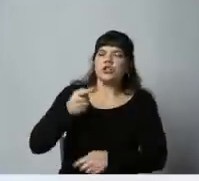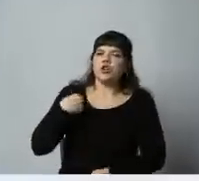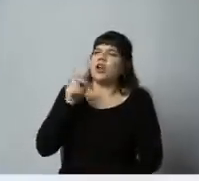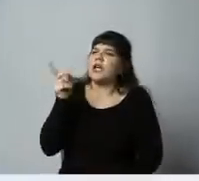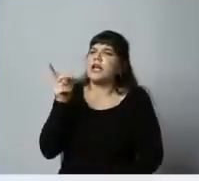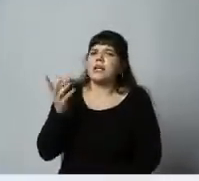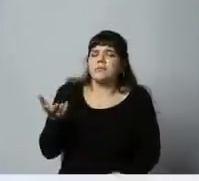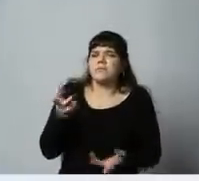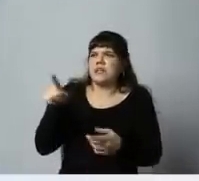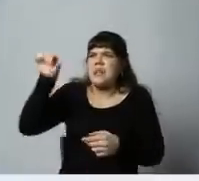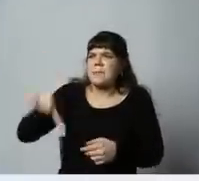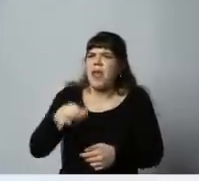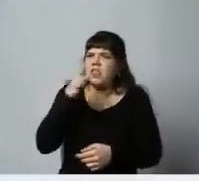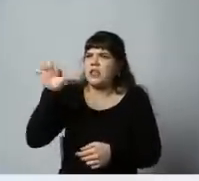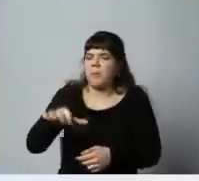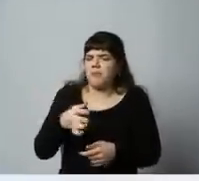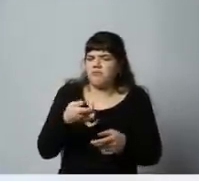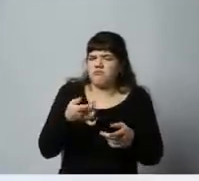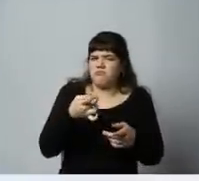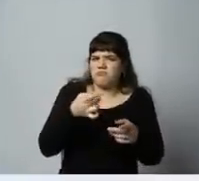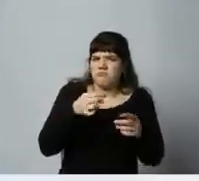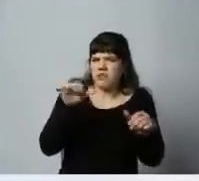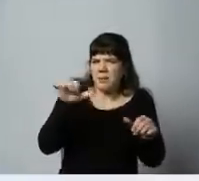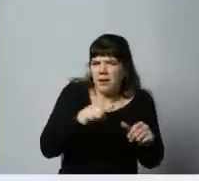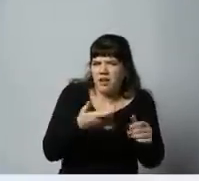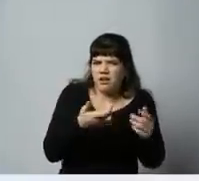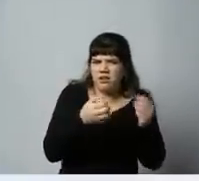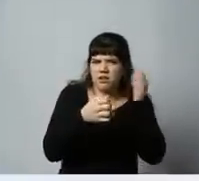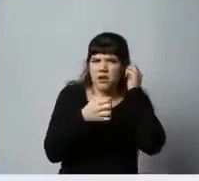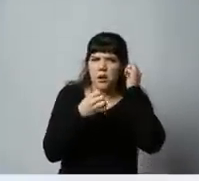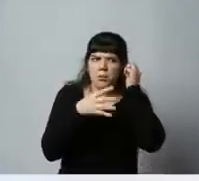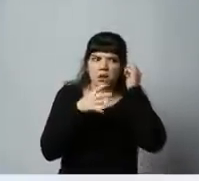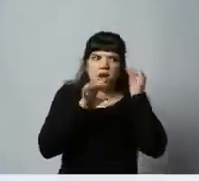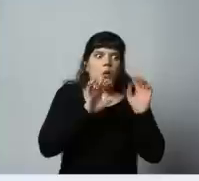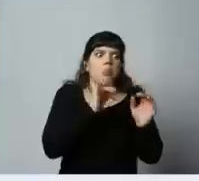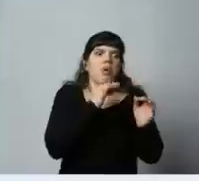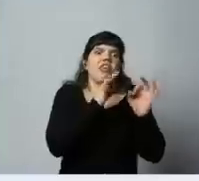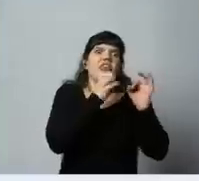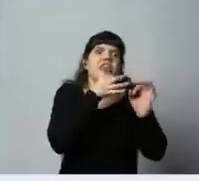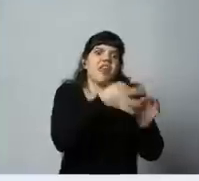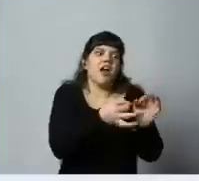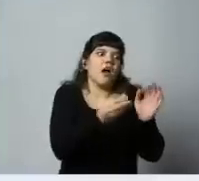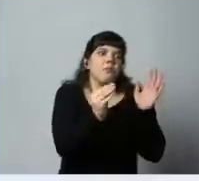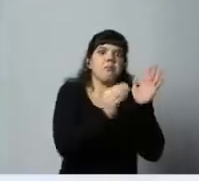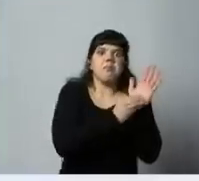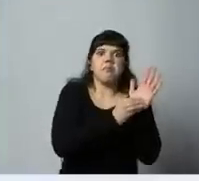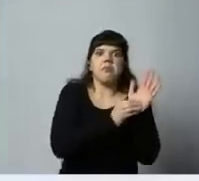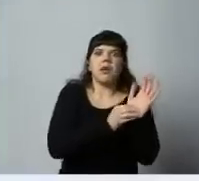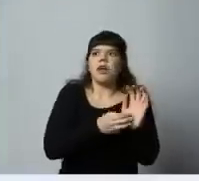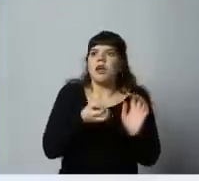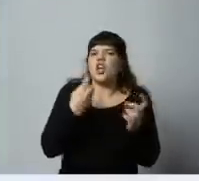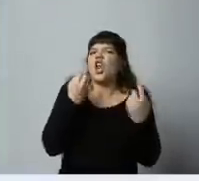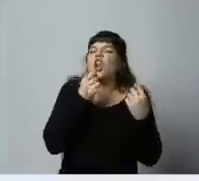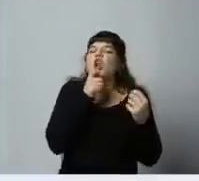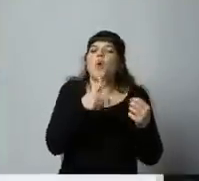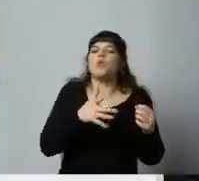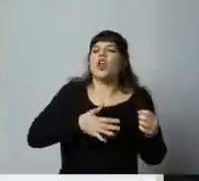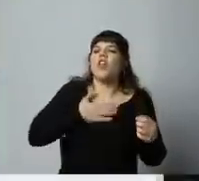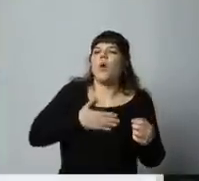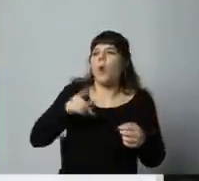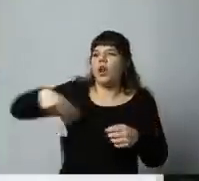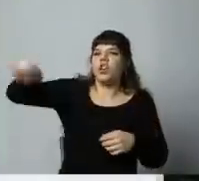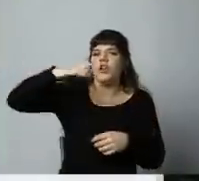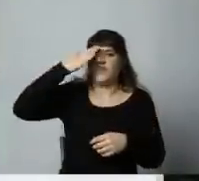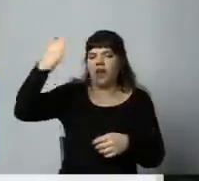una ley no tiene ningún efecto Es simplemente dejar asentado ahí que no les gusta claro